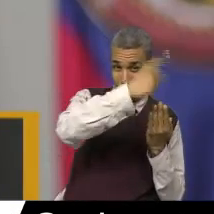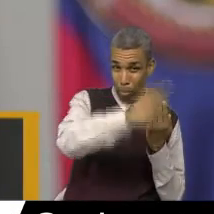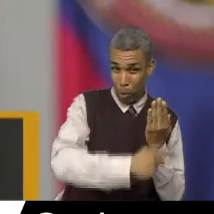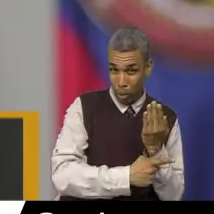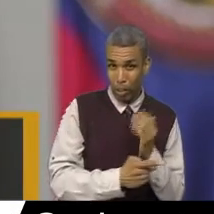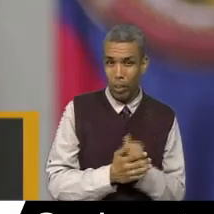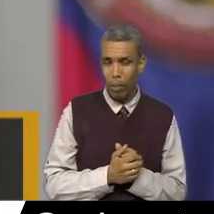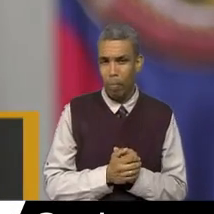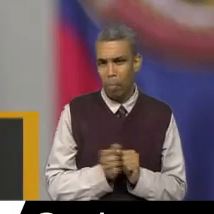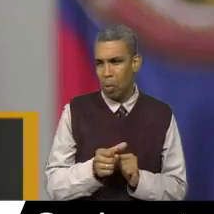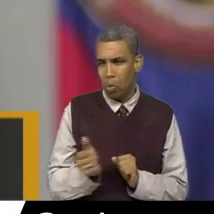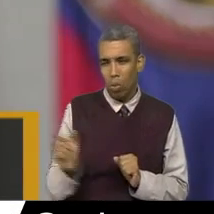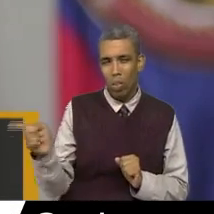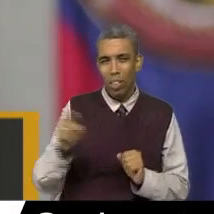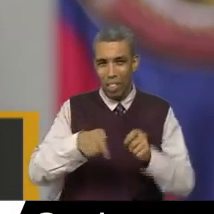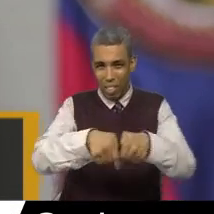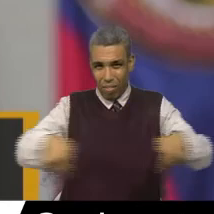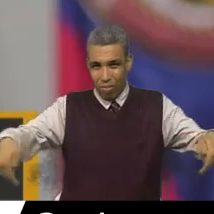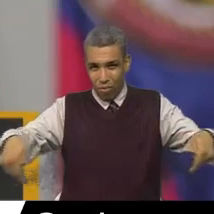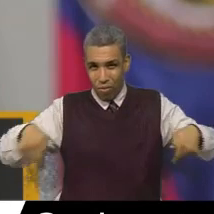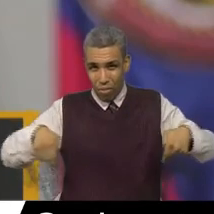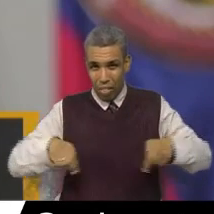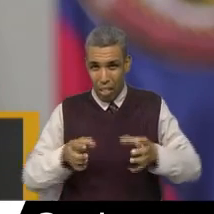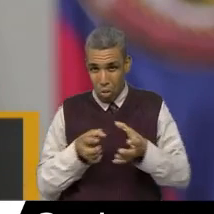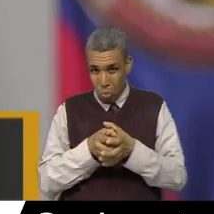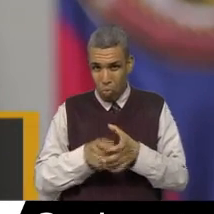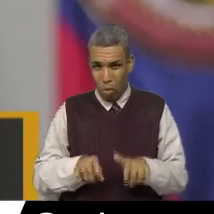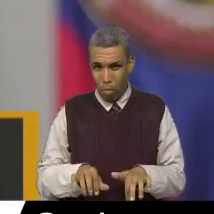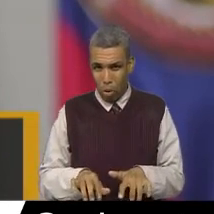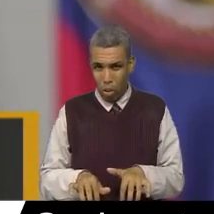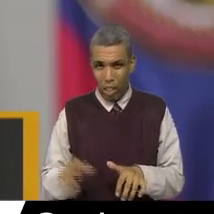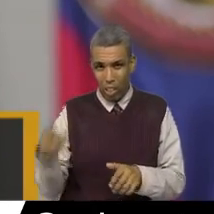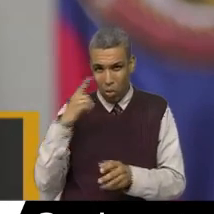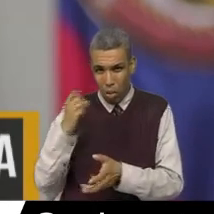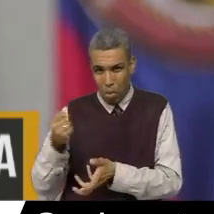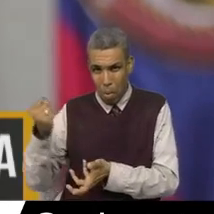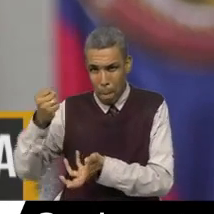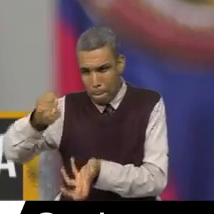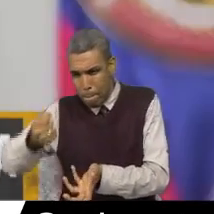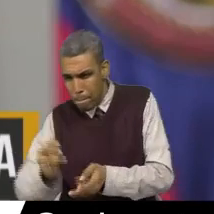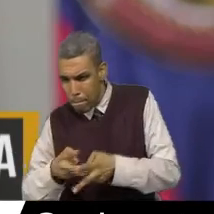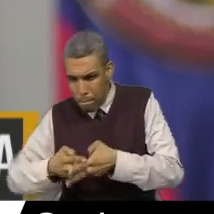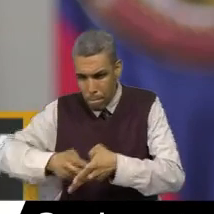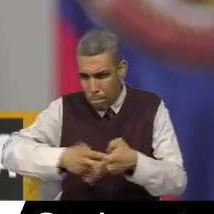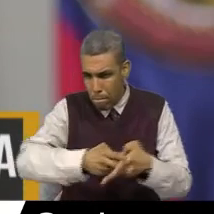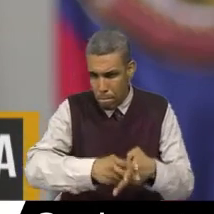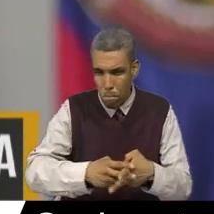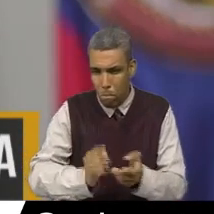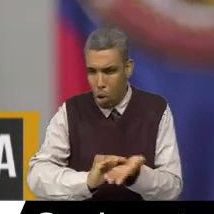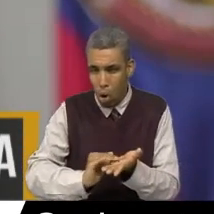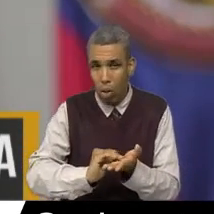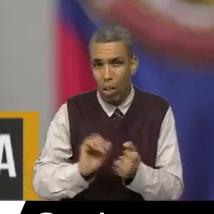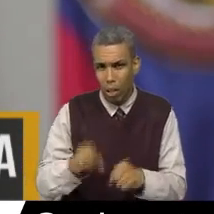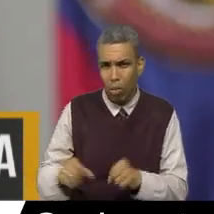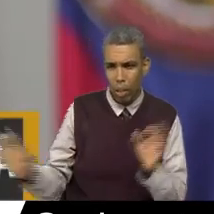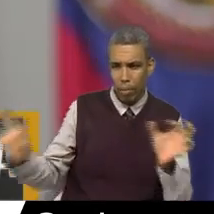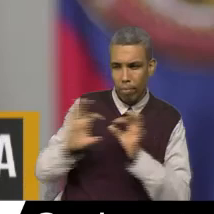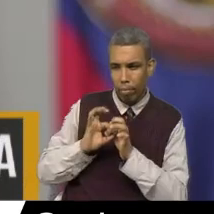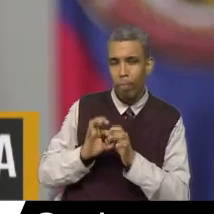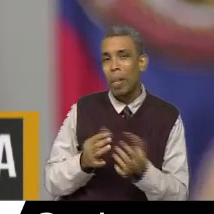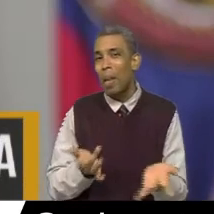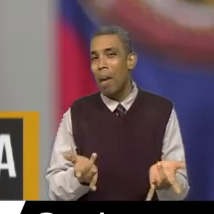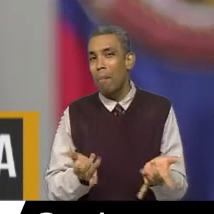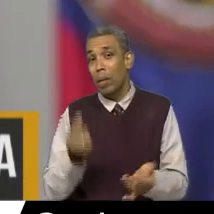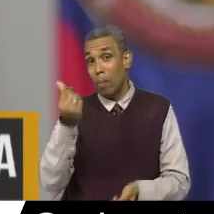con infraestructura. Y están dando, igual pues solamente estamos esperando los recursos y lo único que hace falta es eso, el